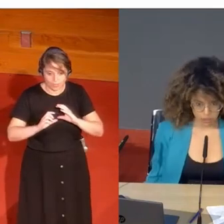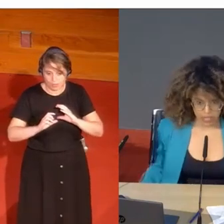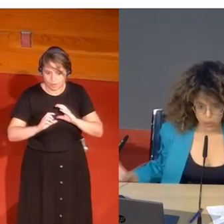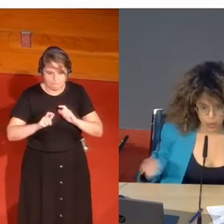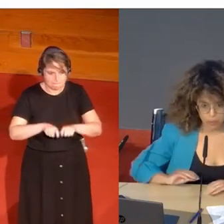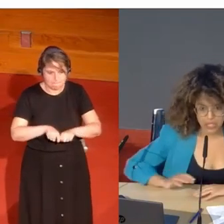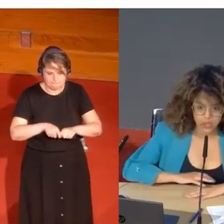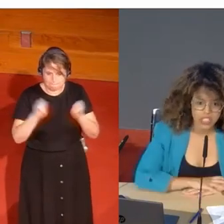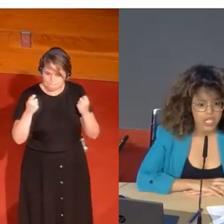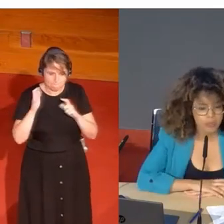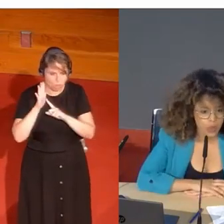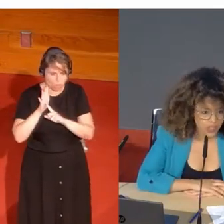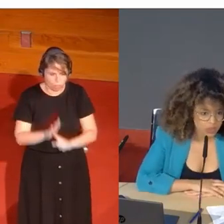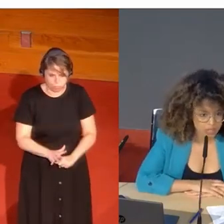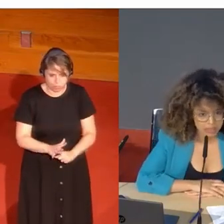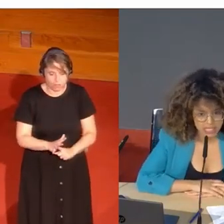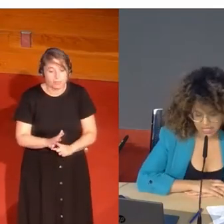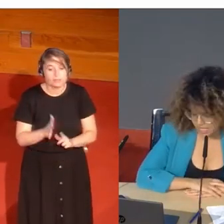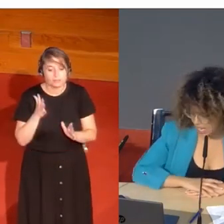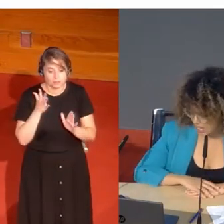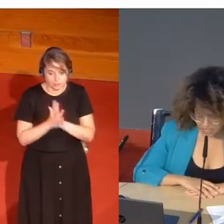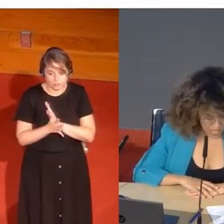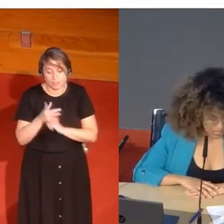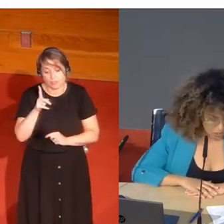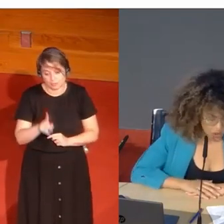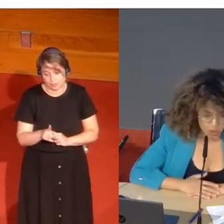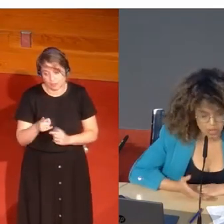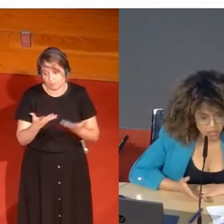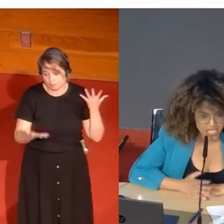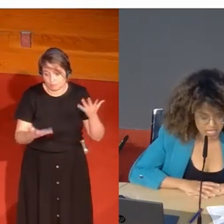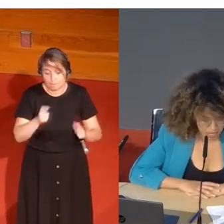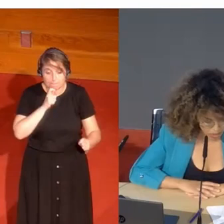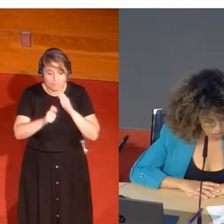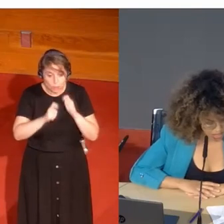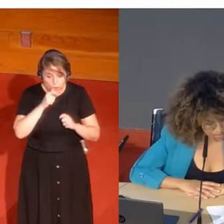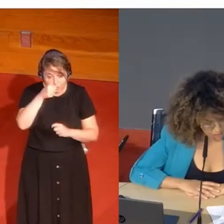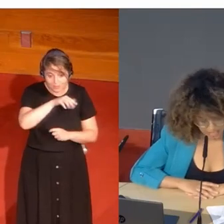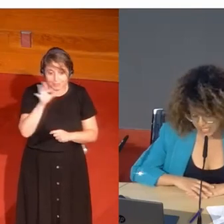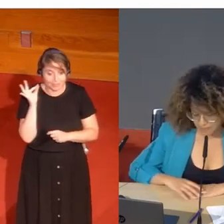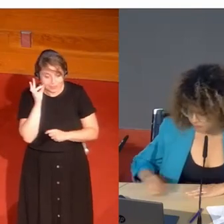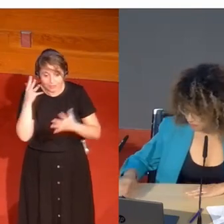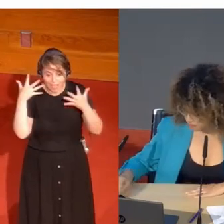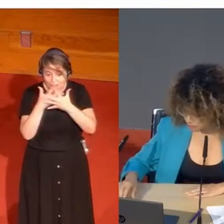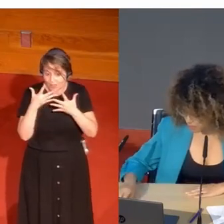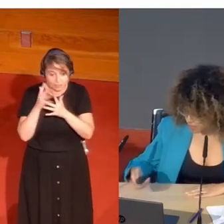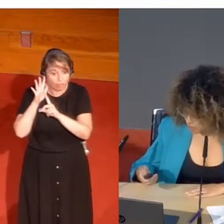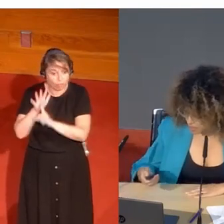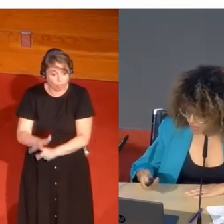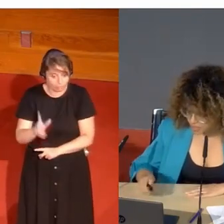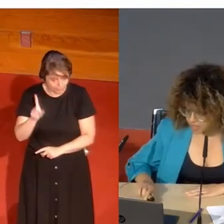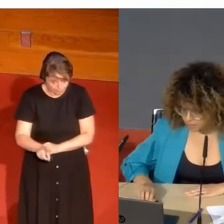diezmados por completo y por lo tanto también la la los periodistas y las periodistas en Afganistán